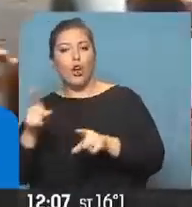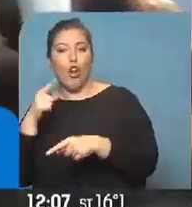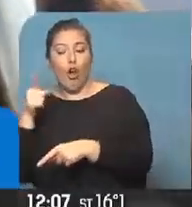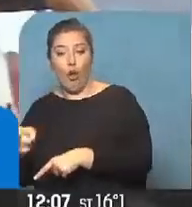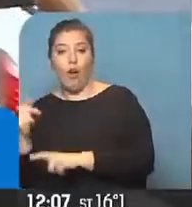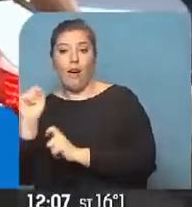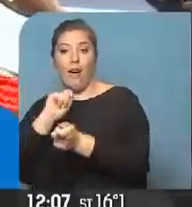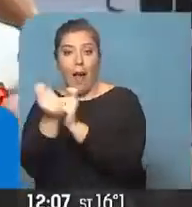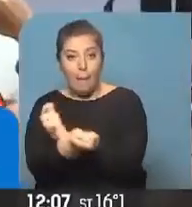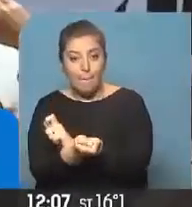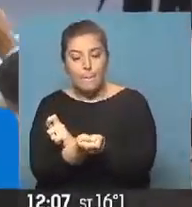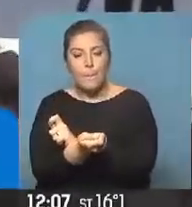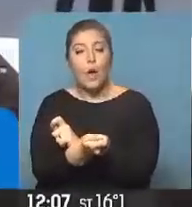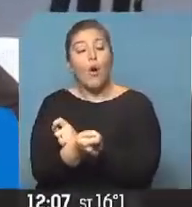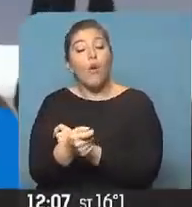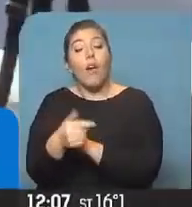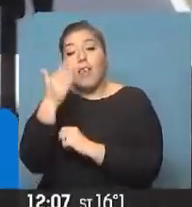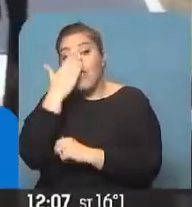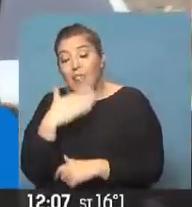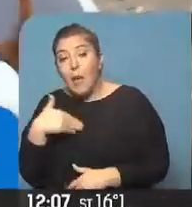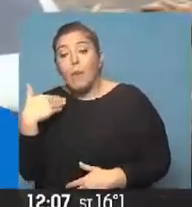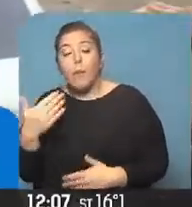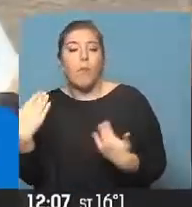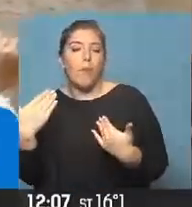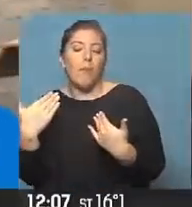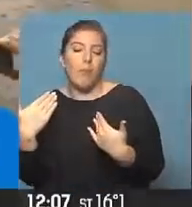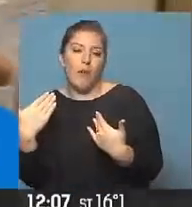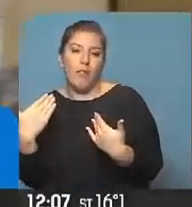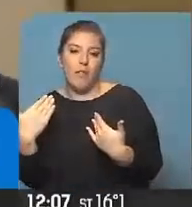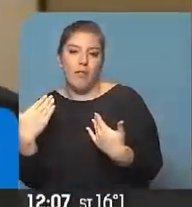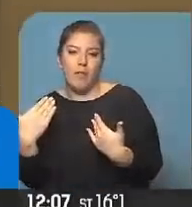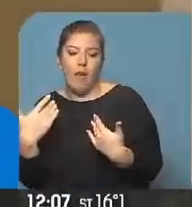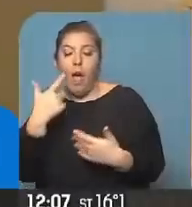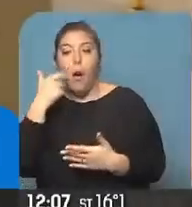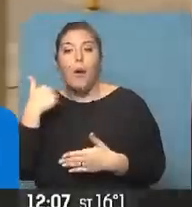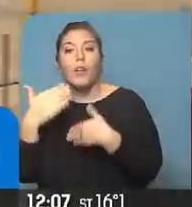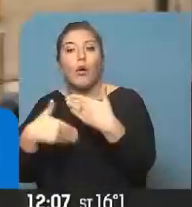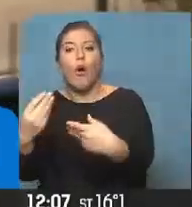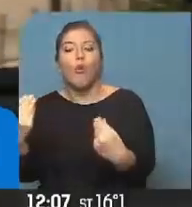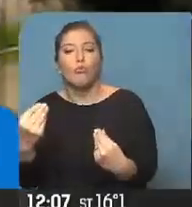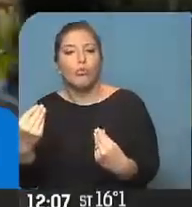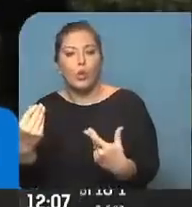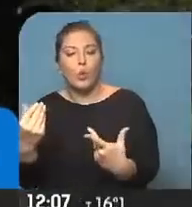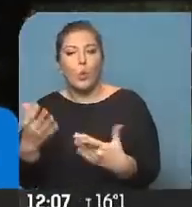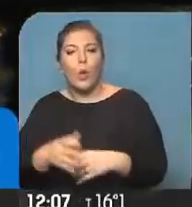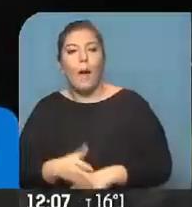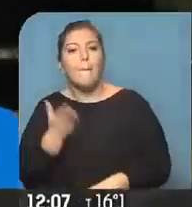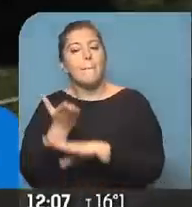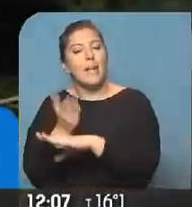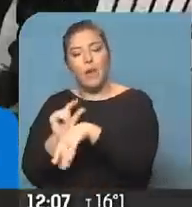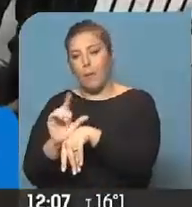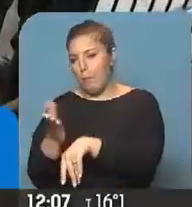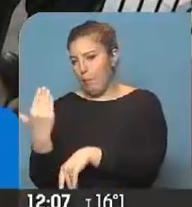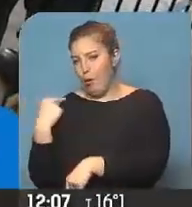recusación. En función de eso podría ser un antecedente cercano justamente para ver qué es lo que sucede con el pedido hecho hace muy